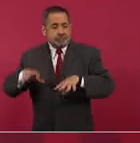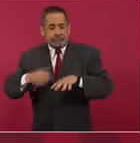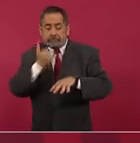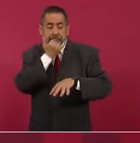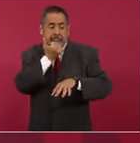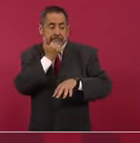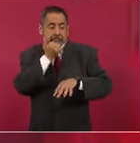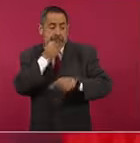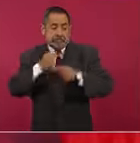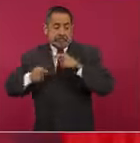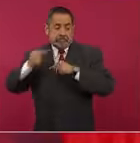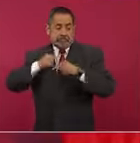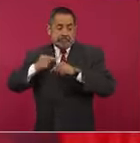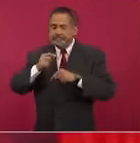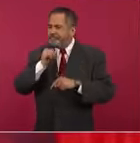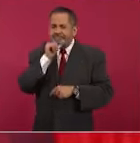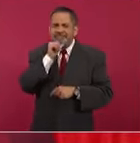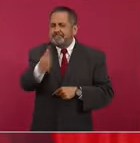atrás.